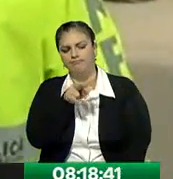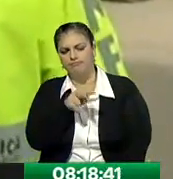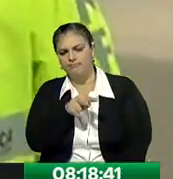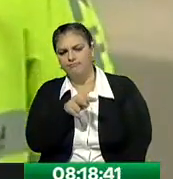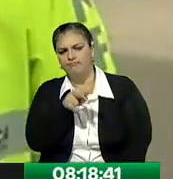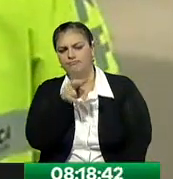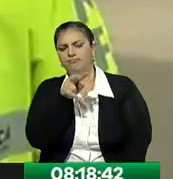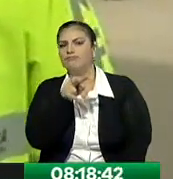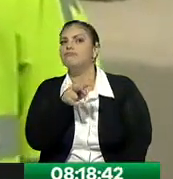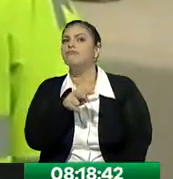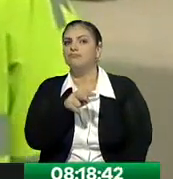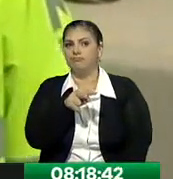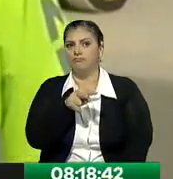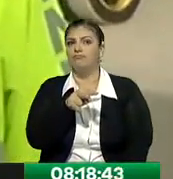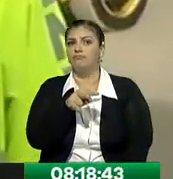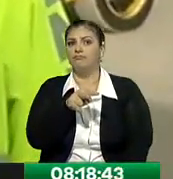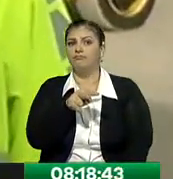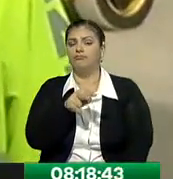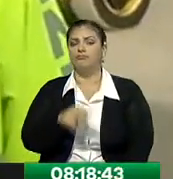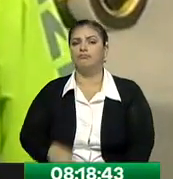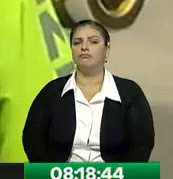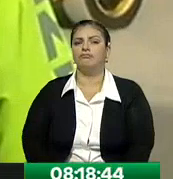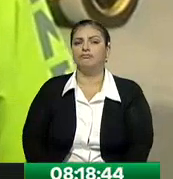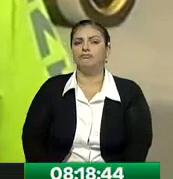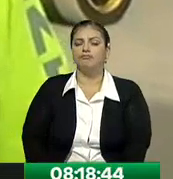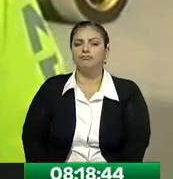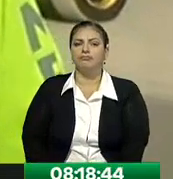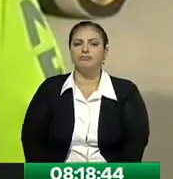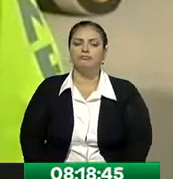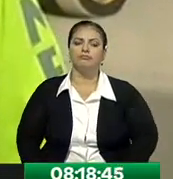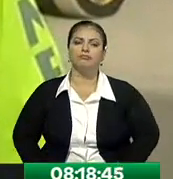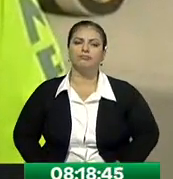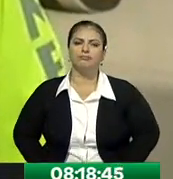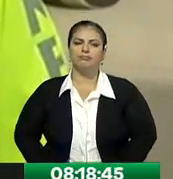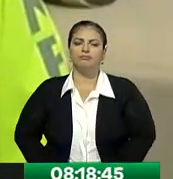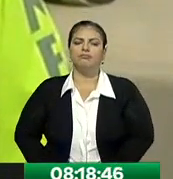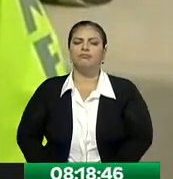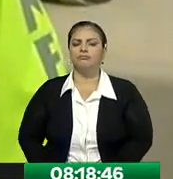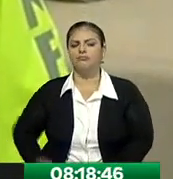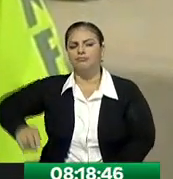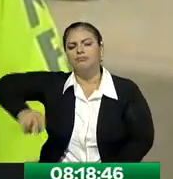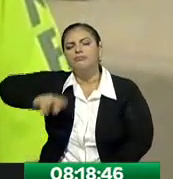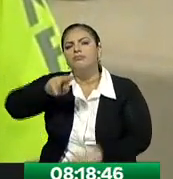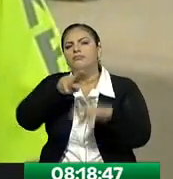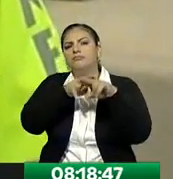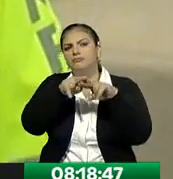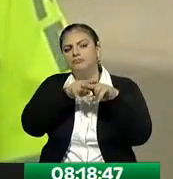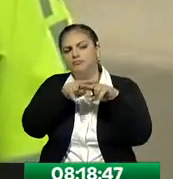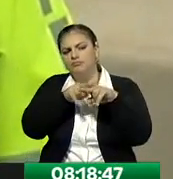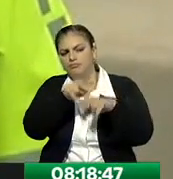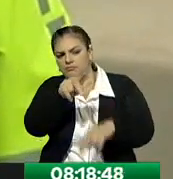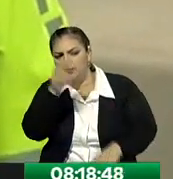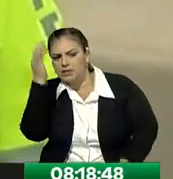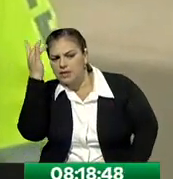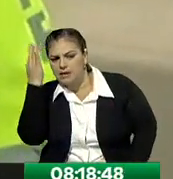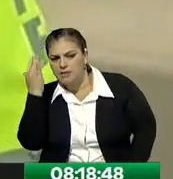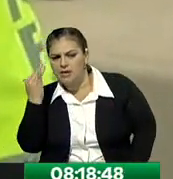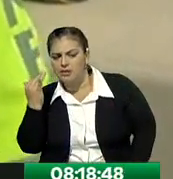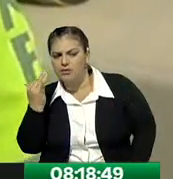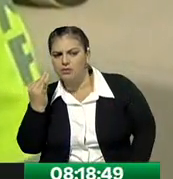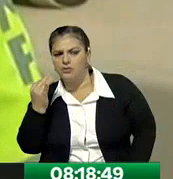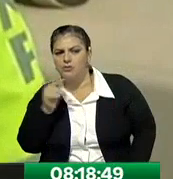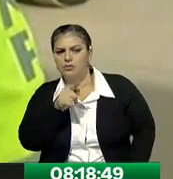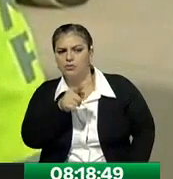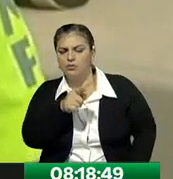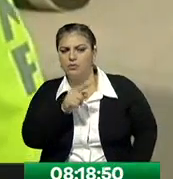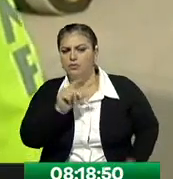van a tomar un vehículo taxi, que tomen todas las precauciones verificando que sea un taxi amarillo, que tengan